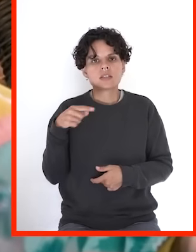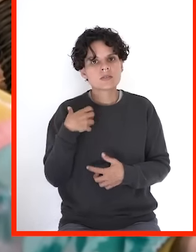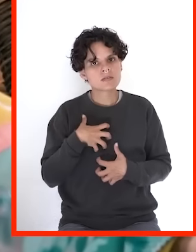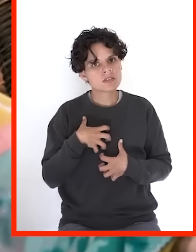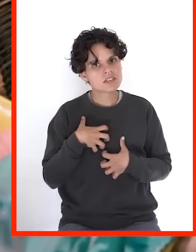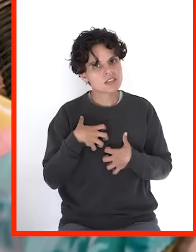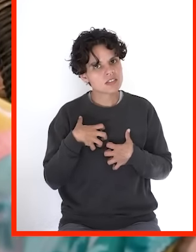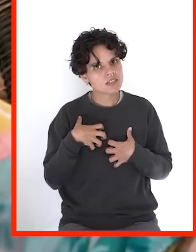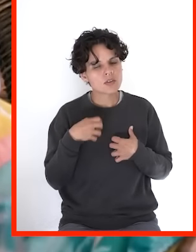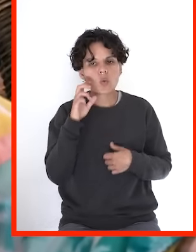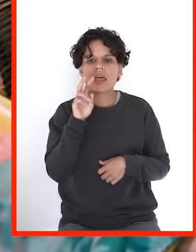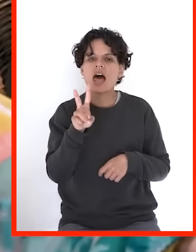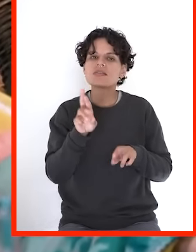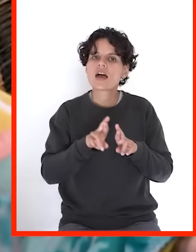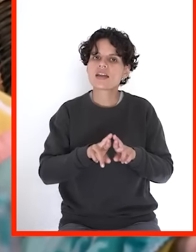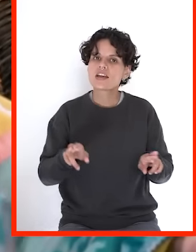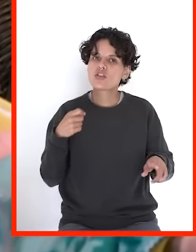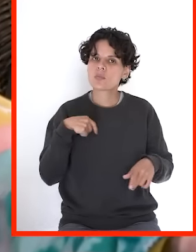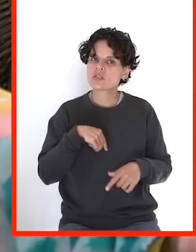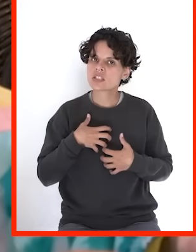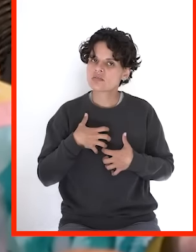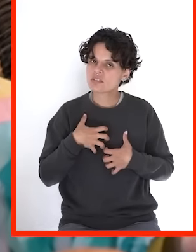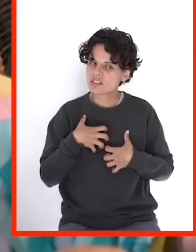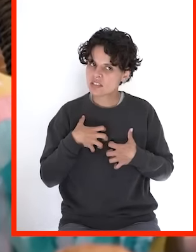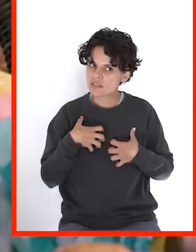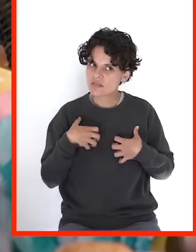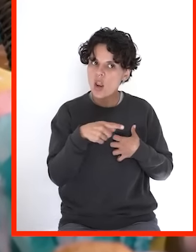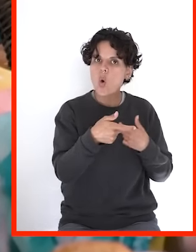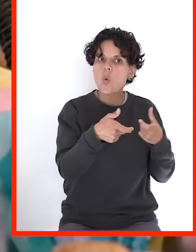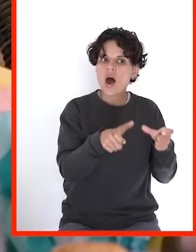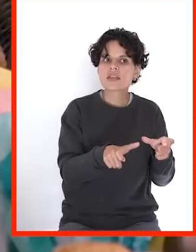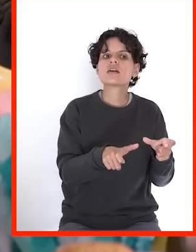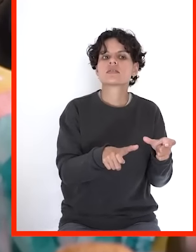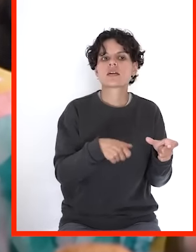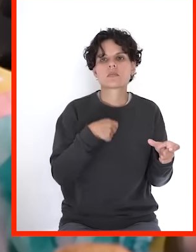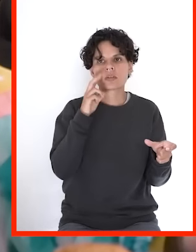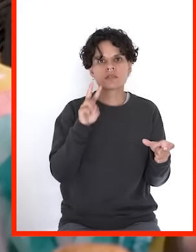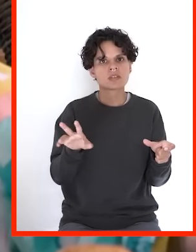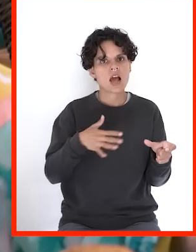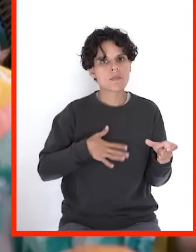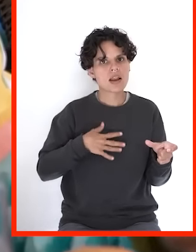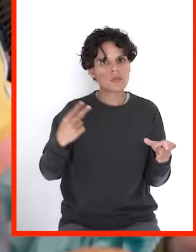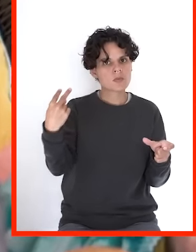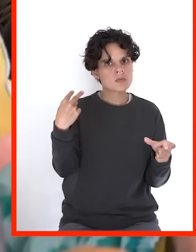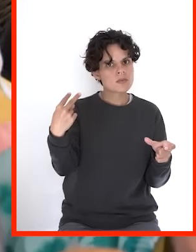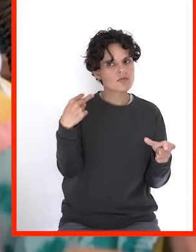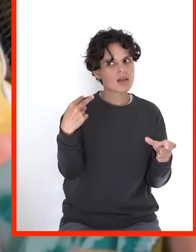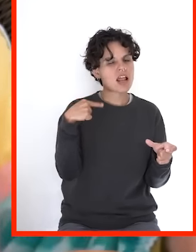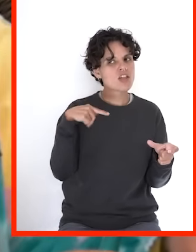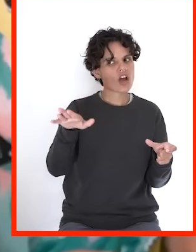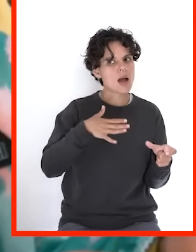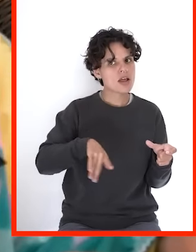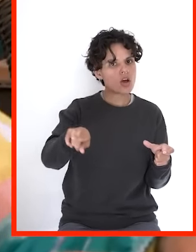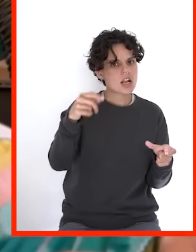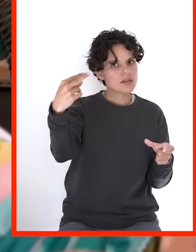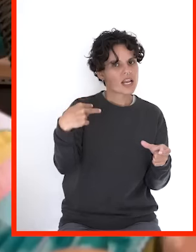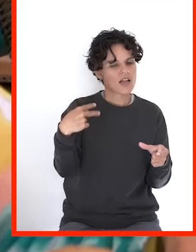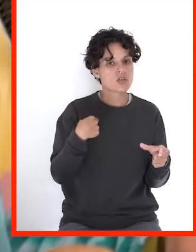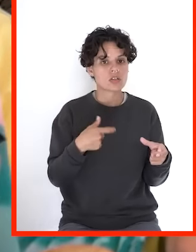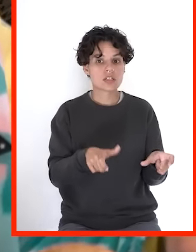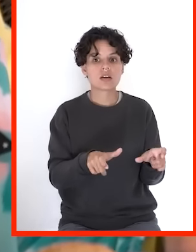Oh, es tranquilito, pero cuando le da el brillo. Y de repente el guardia como que decía, oye, calmen a ese loco que me está mirando acuático, calmen al loco. Y